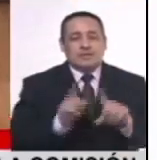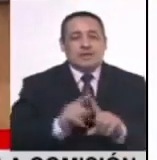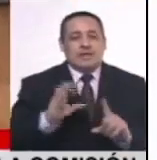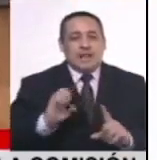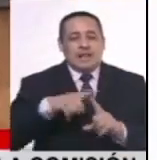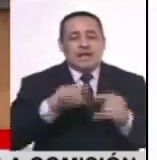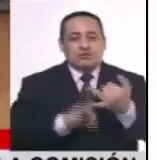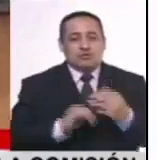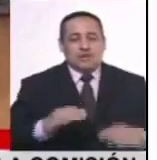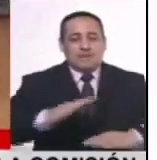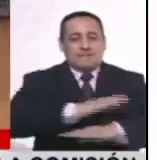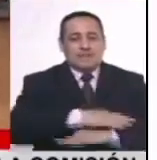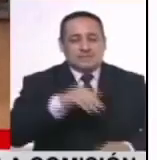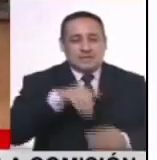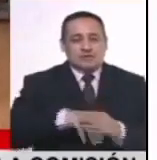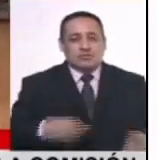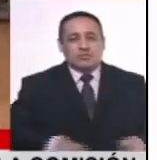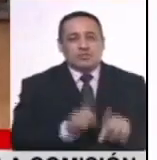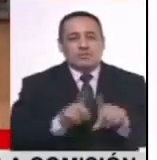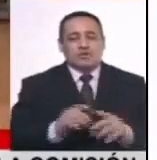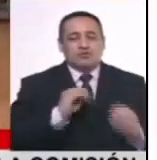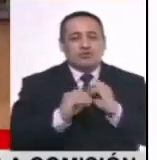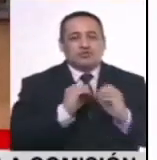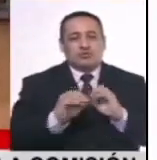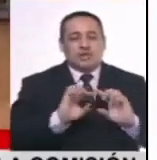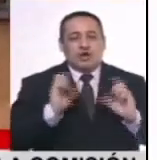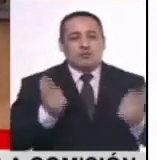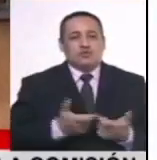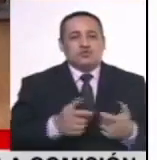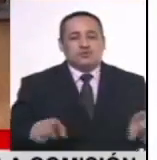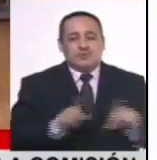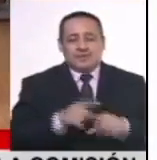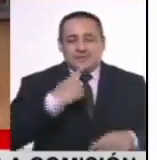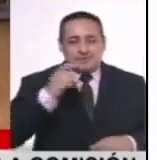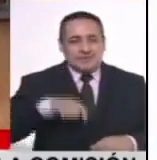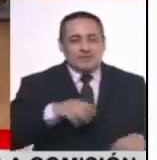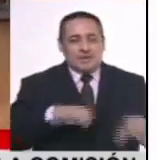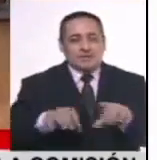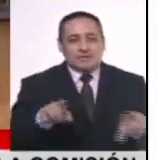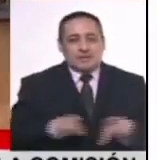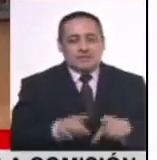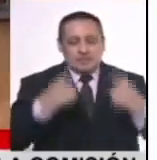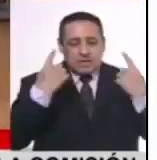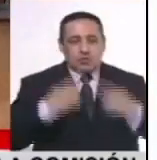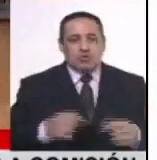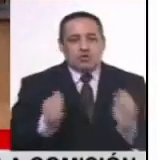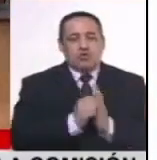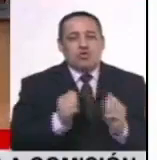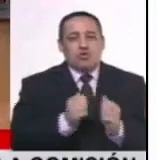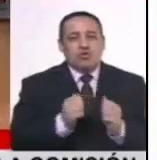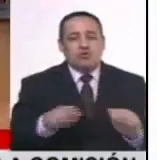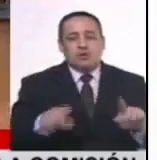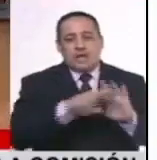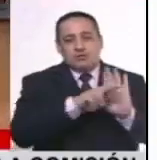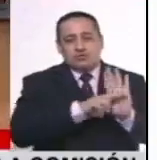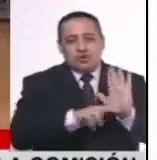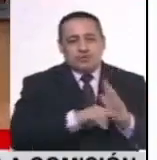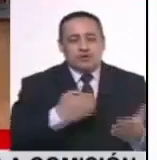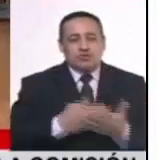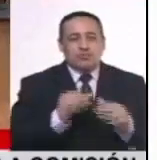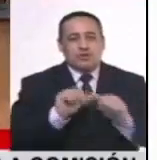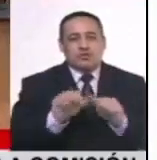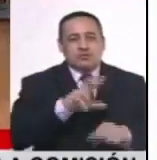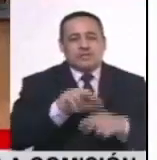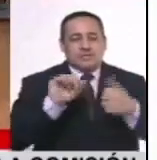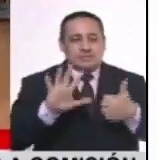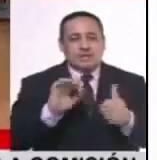elección de la mesa directiva como el de la instalación de la comisión deben realizarse de conformidad con las normas contenidas en el artículo